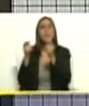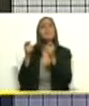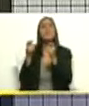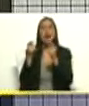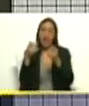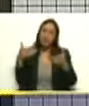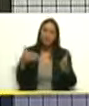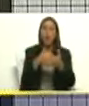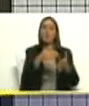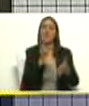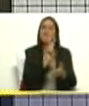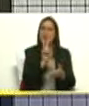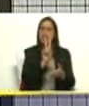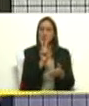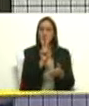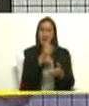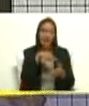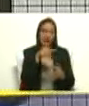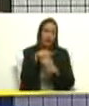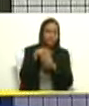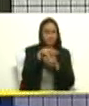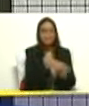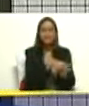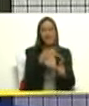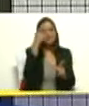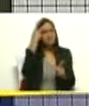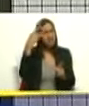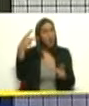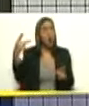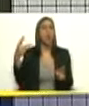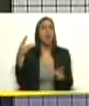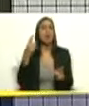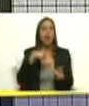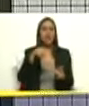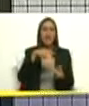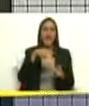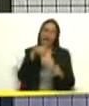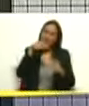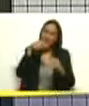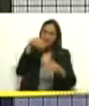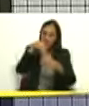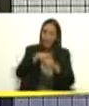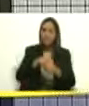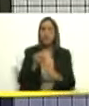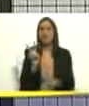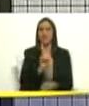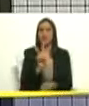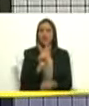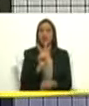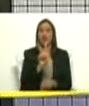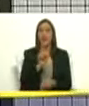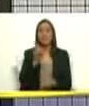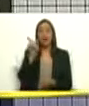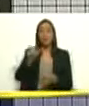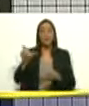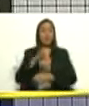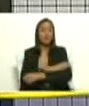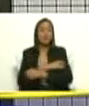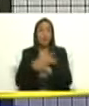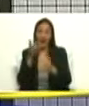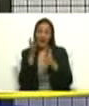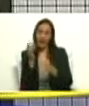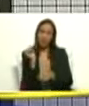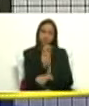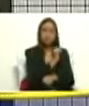Y tratar entonces de avanzar en su guerra de Sabotaje interno del país para ver si tenía una opción y ganarle al comandante Chávez a la